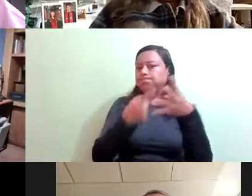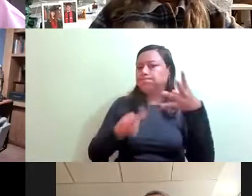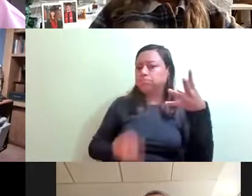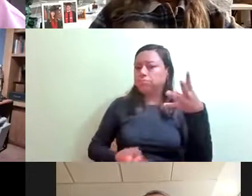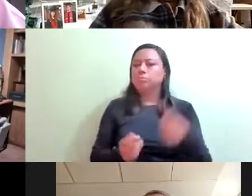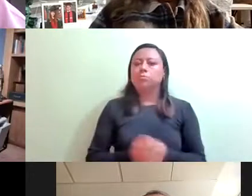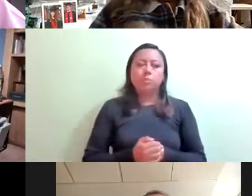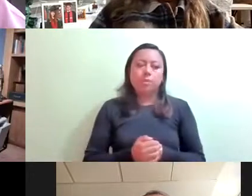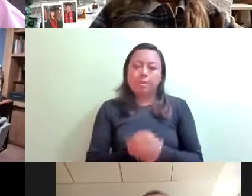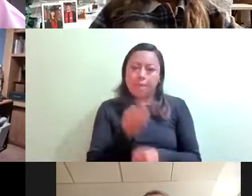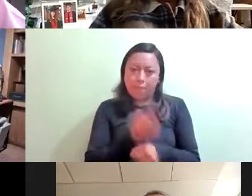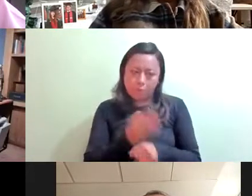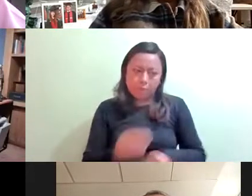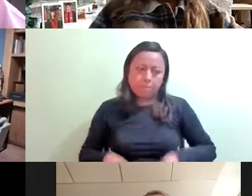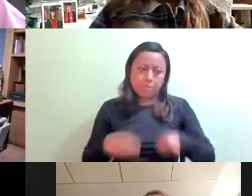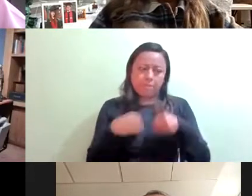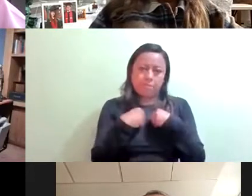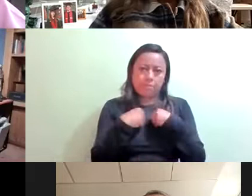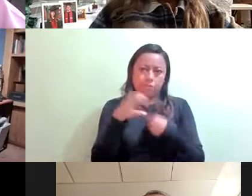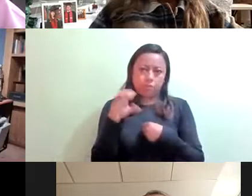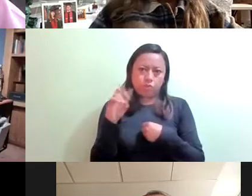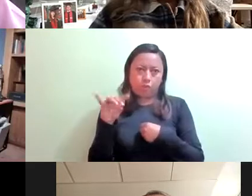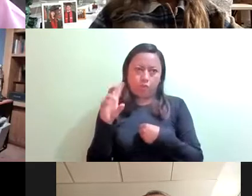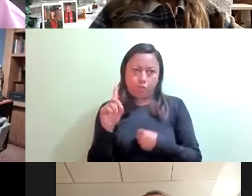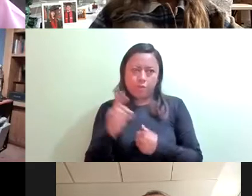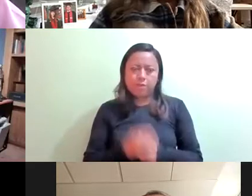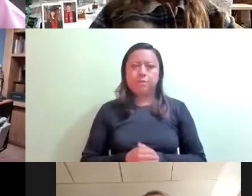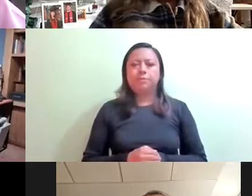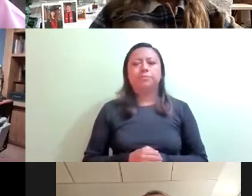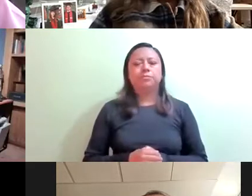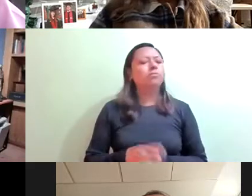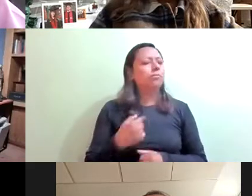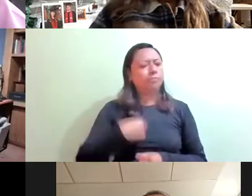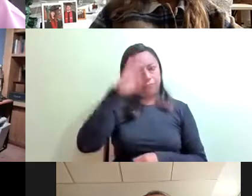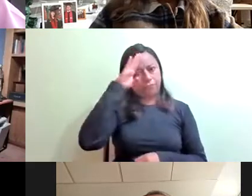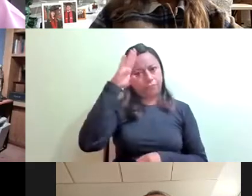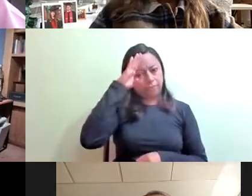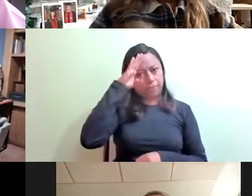actual COVID? Bueno, yo diría que